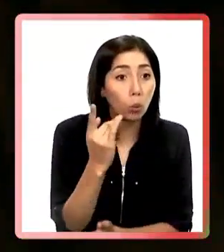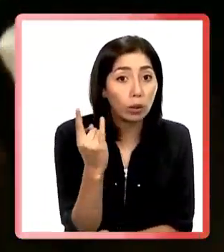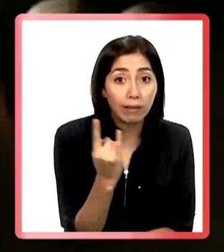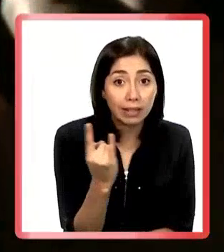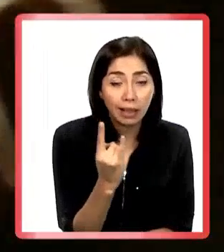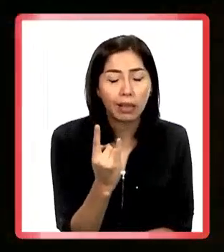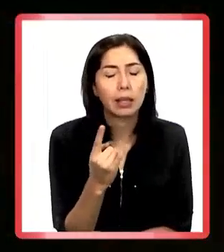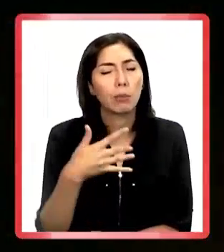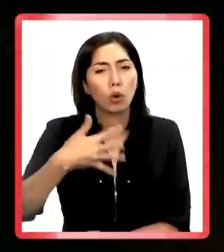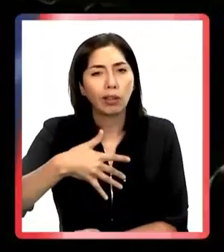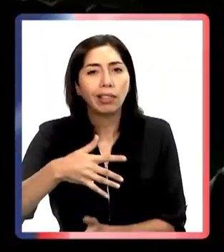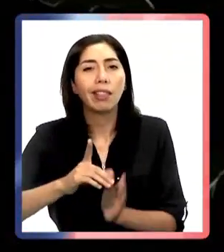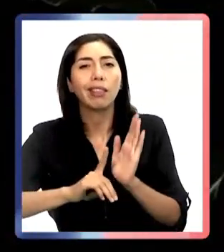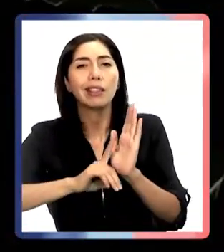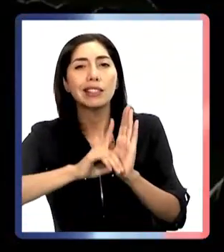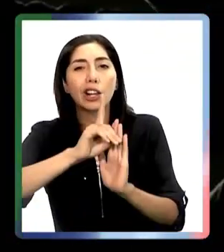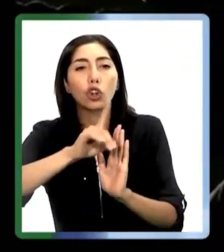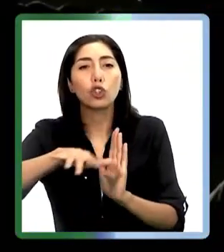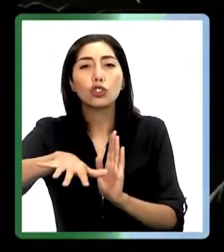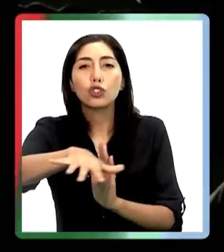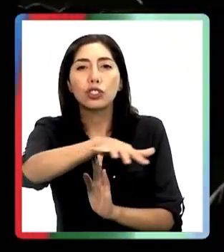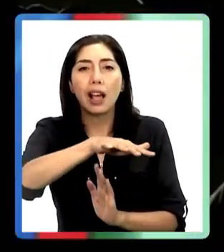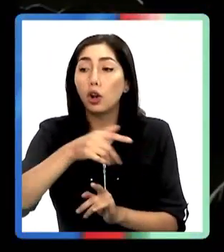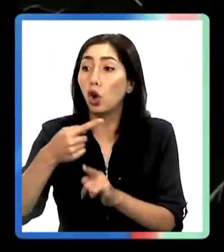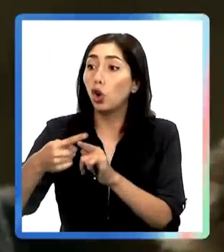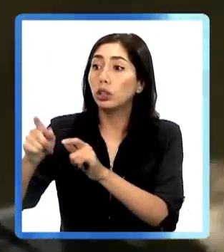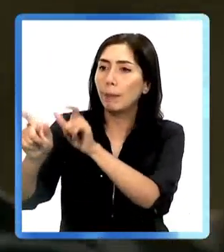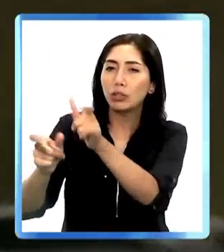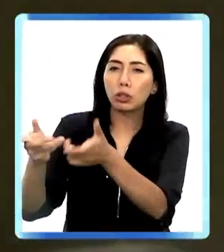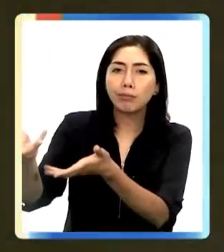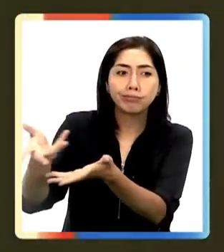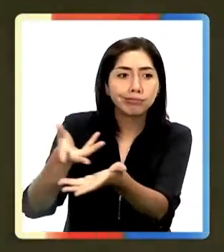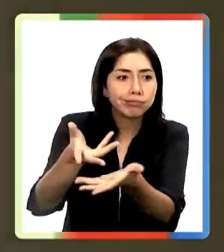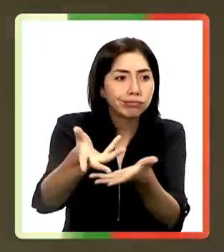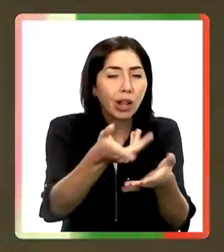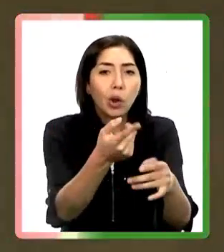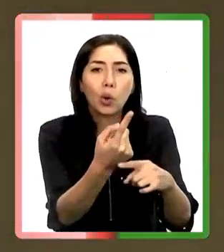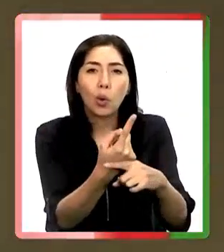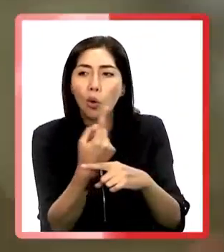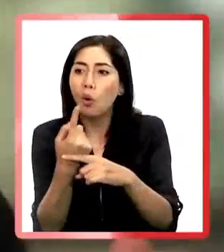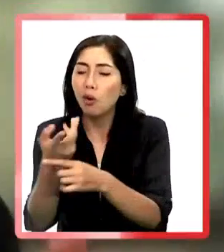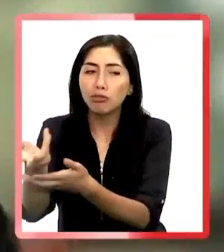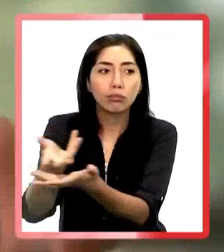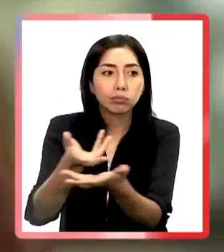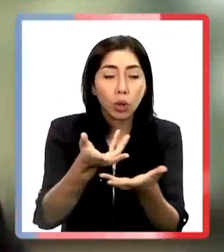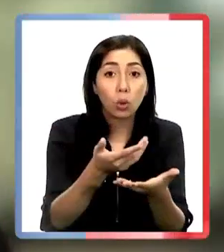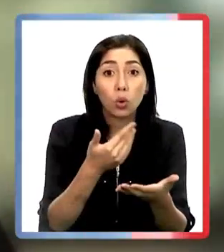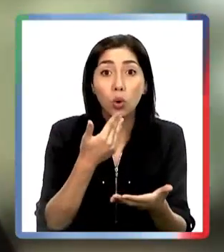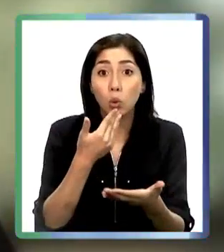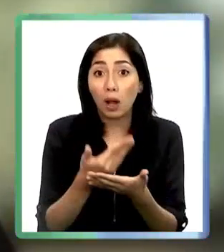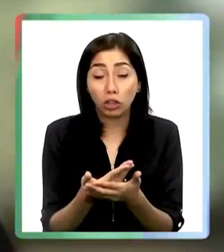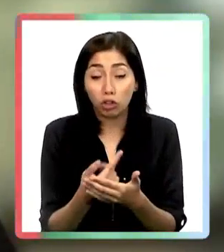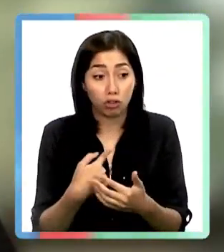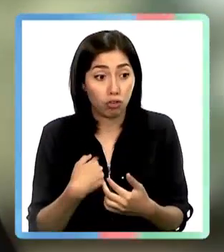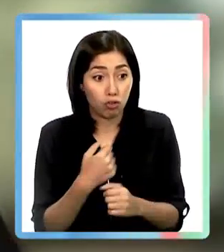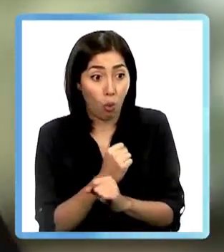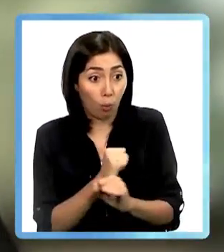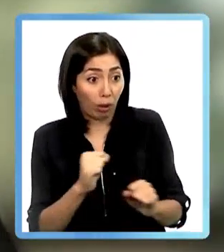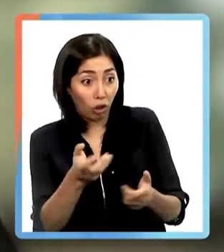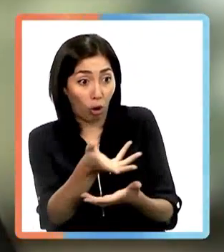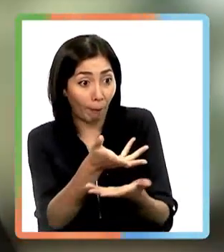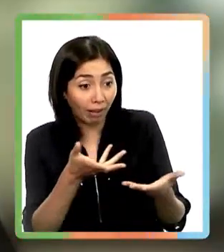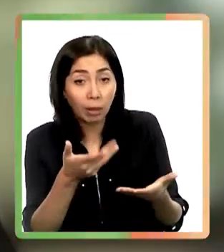universidad, es fundamental el desarrollo social, el contactarse con otros, el relacionarse con pares. El no poder hacer